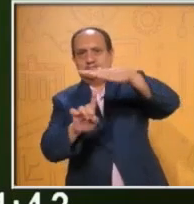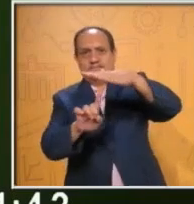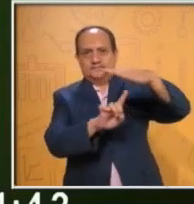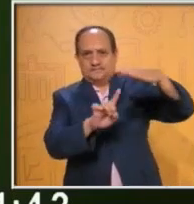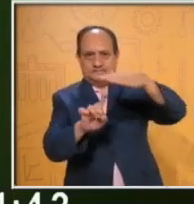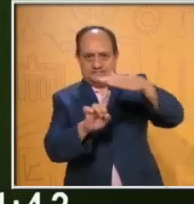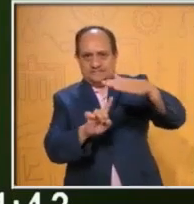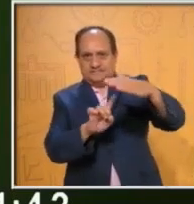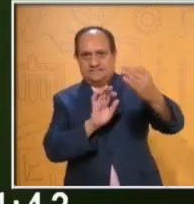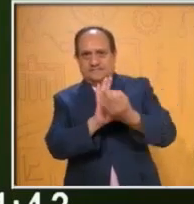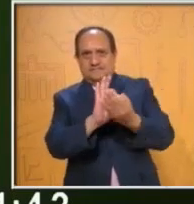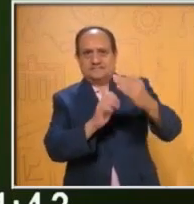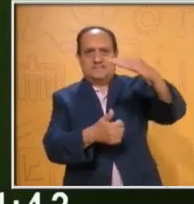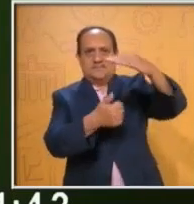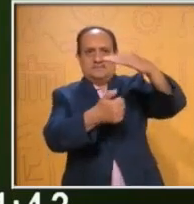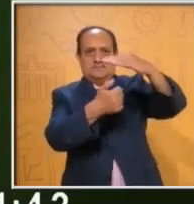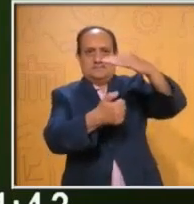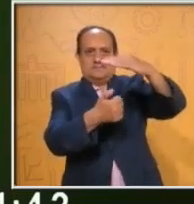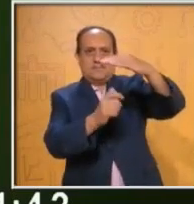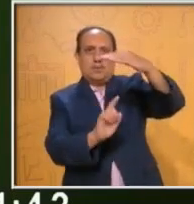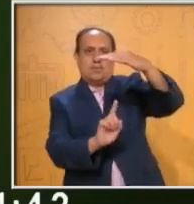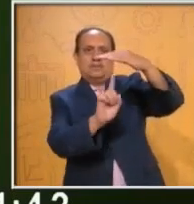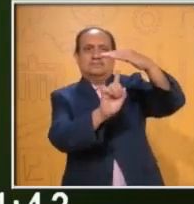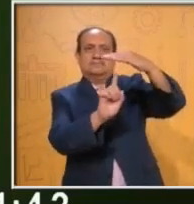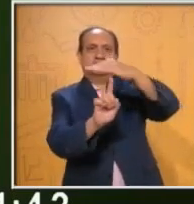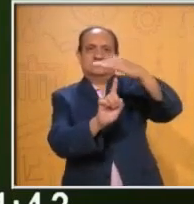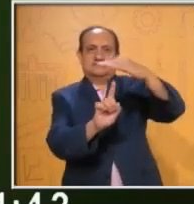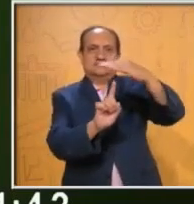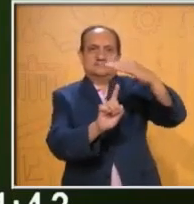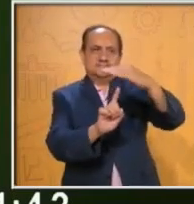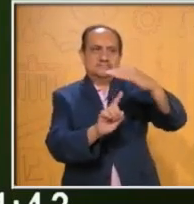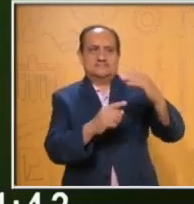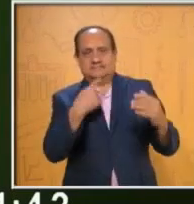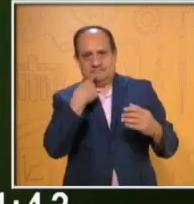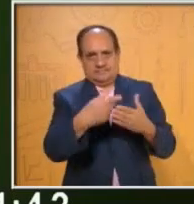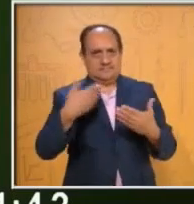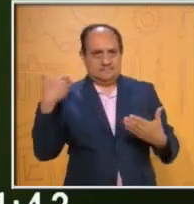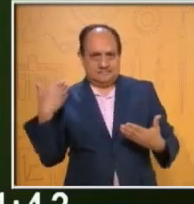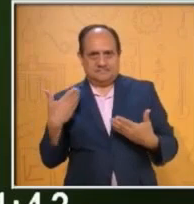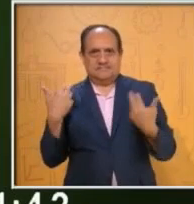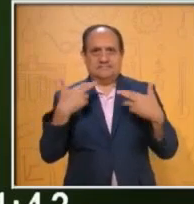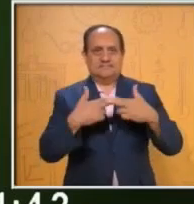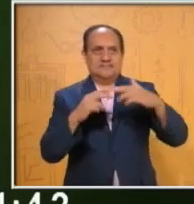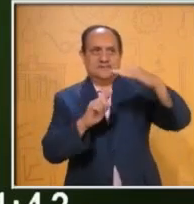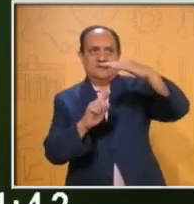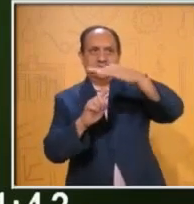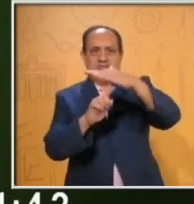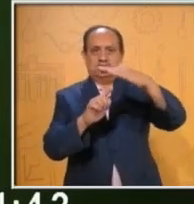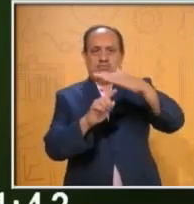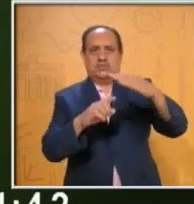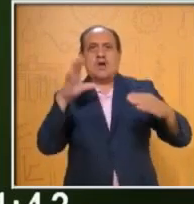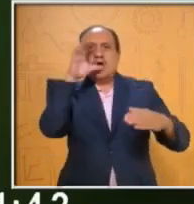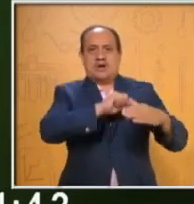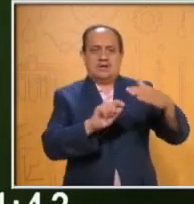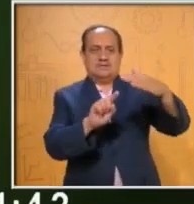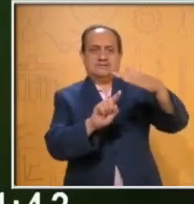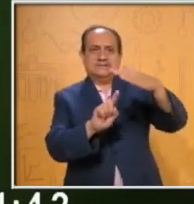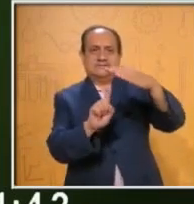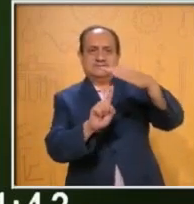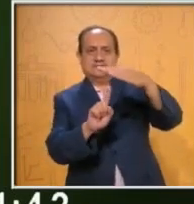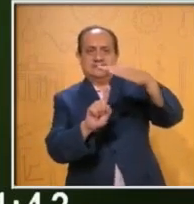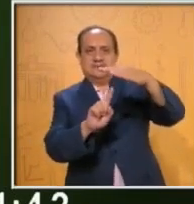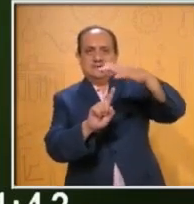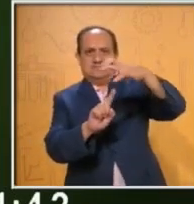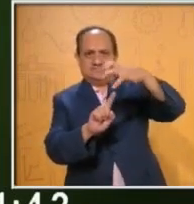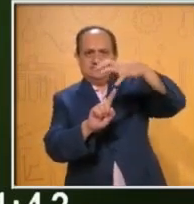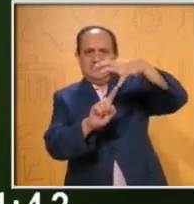colocamos frente a la vela. ¿Qué pasó? Exactamente, como dijo el profe Ricky, hizo una acción el calor, ¿verdad? Se